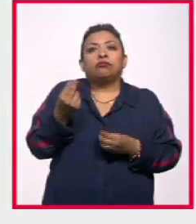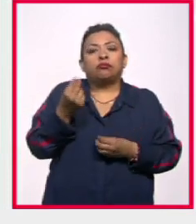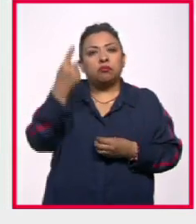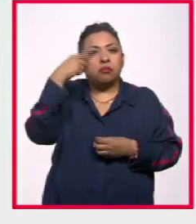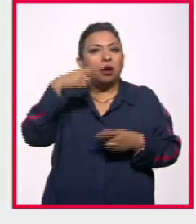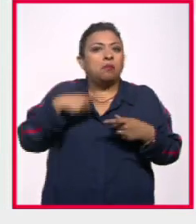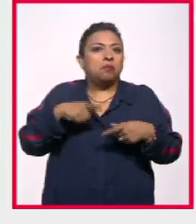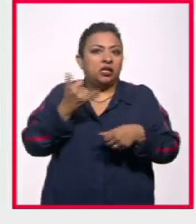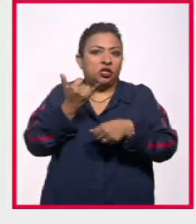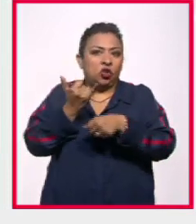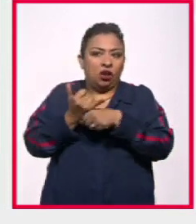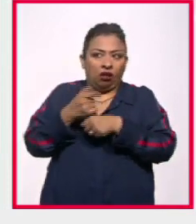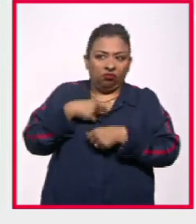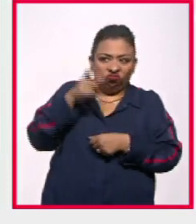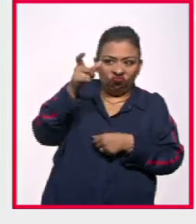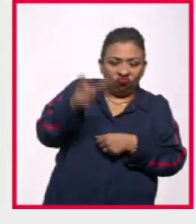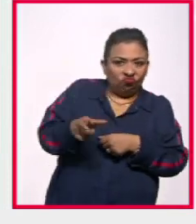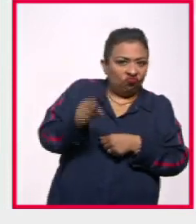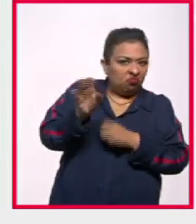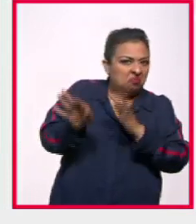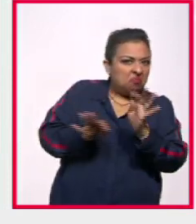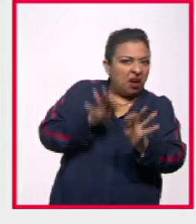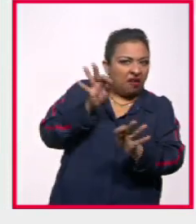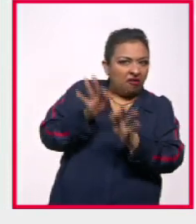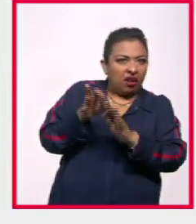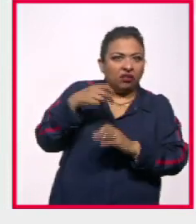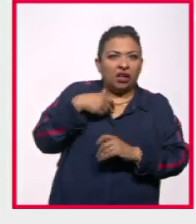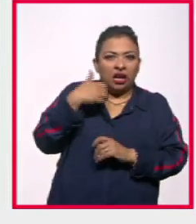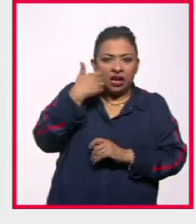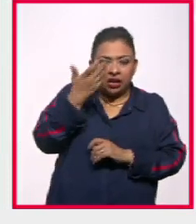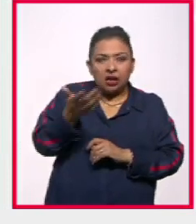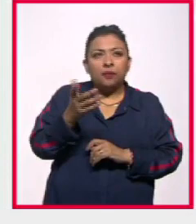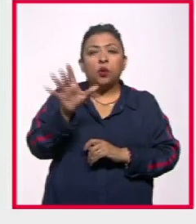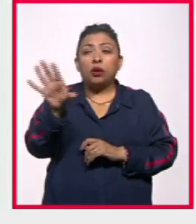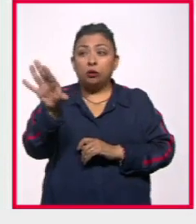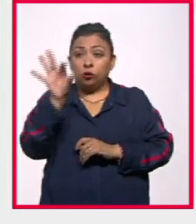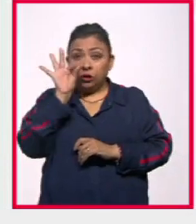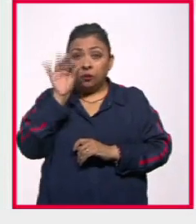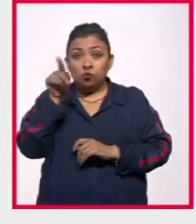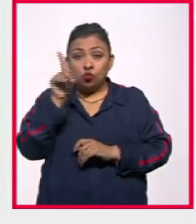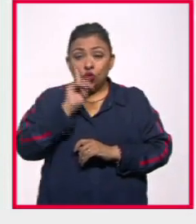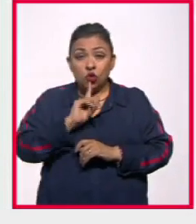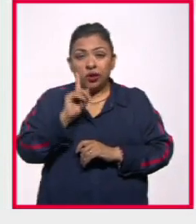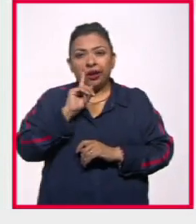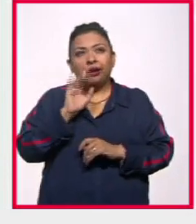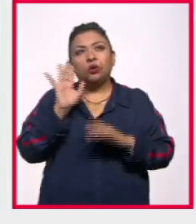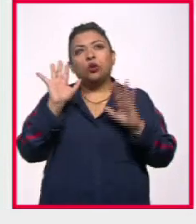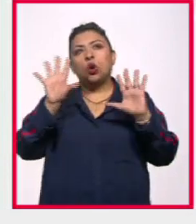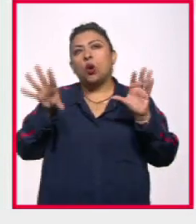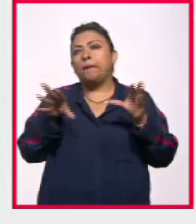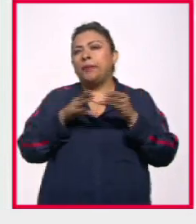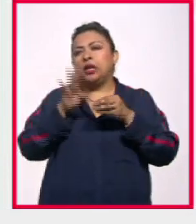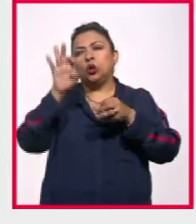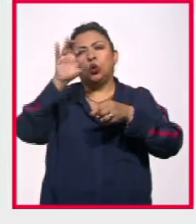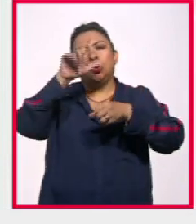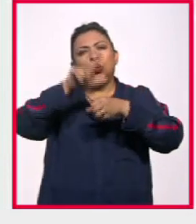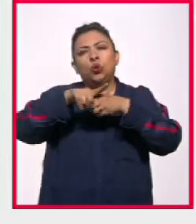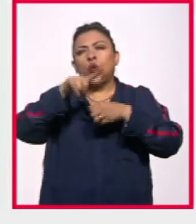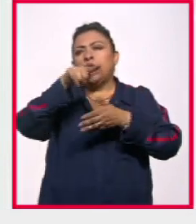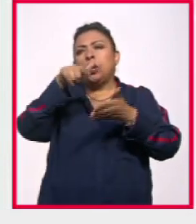para el personaje, que de alguna manera era el personaje que estábamos buscando, y al escogerla a ella pues escogíamos toda su cultura de